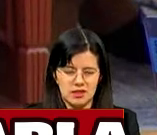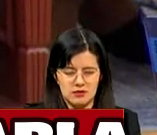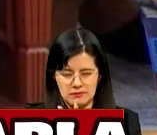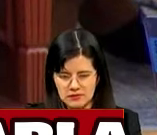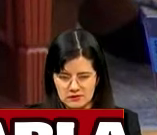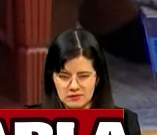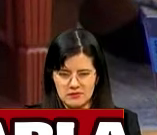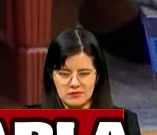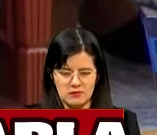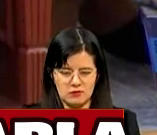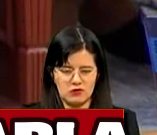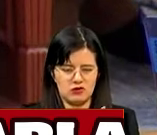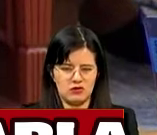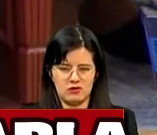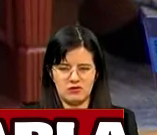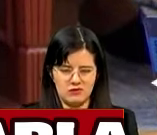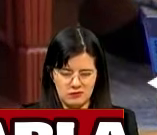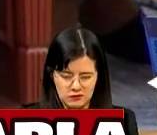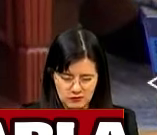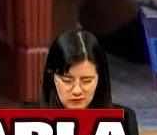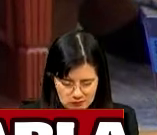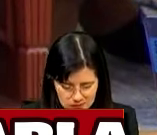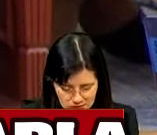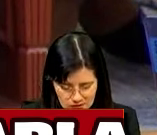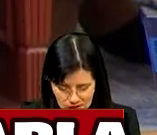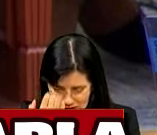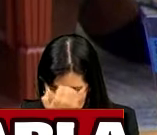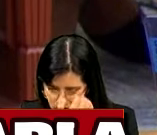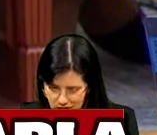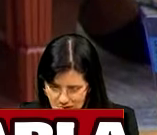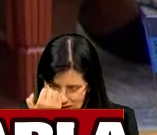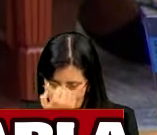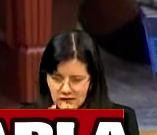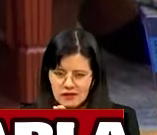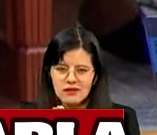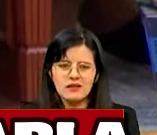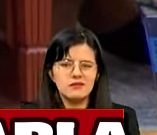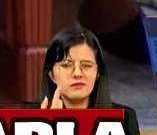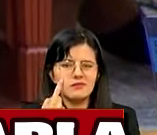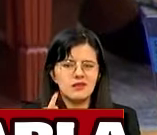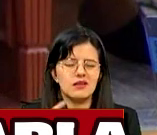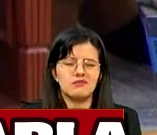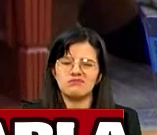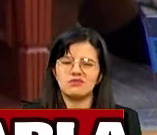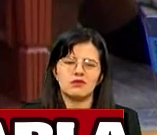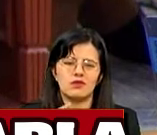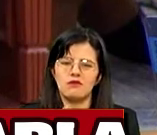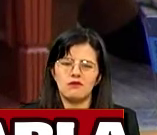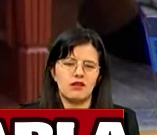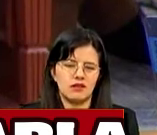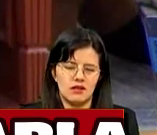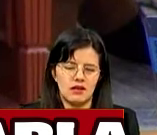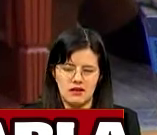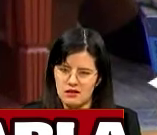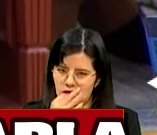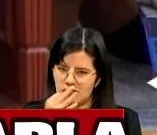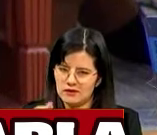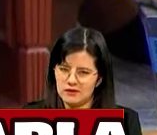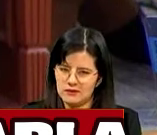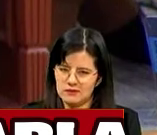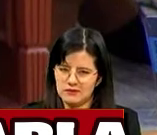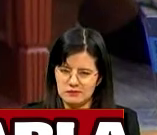proceso de fiscalización de los informes de precampaña se detectó esta falta, se abrió procedimientos oficiosos, por